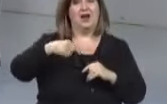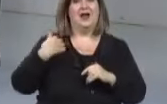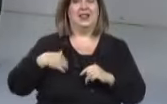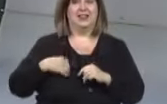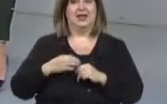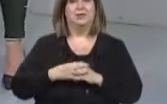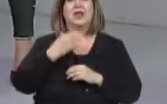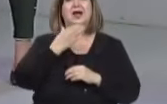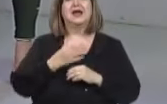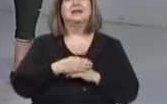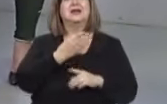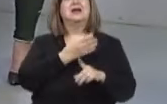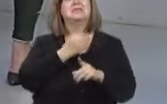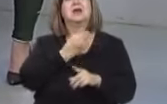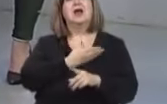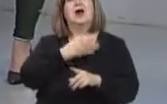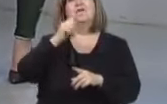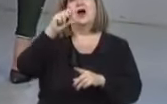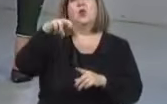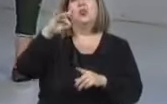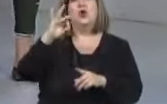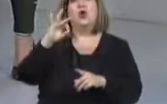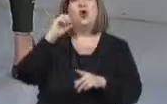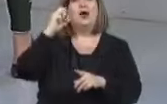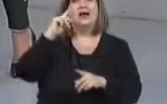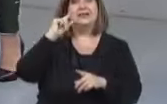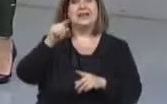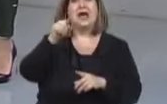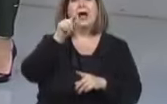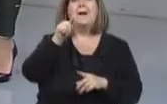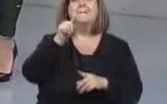ustedes, chicos. Gracias. Facundo García, colega del Diario 1, que además ha hecho un largo viaje